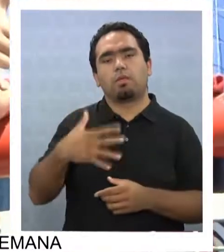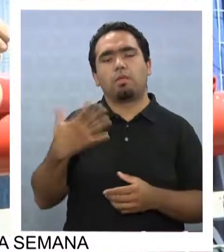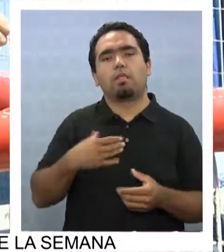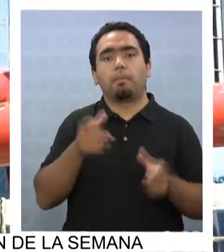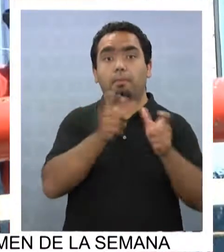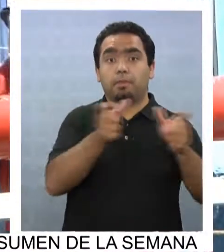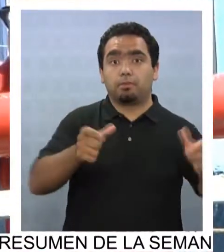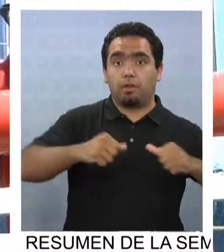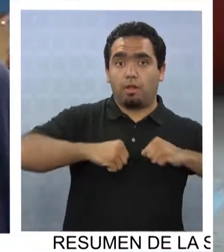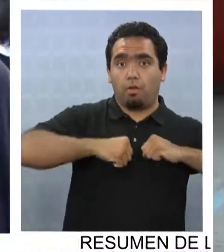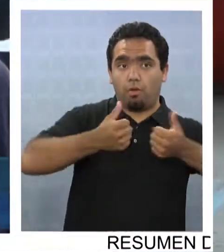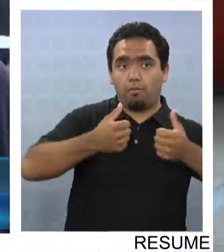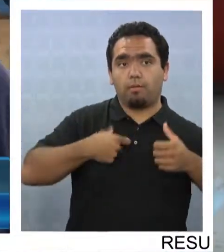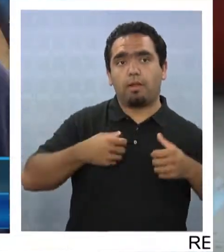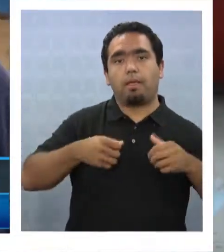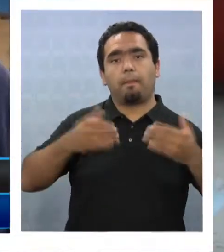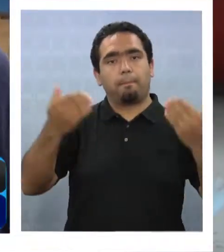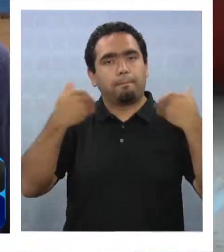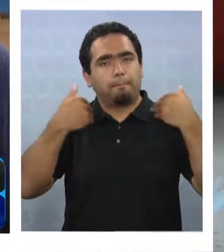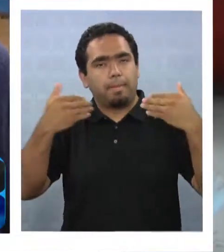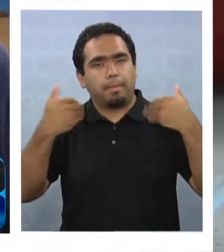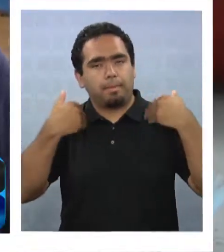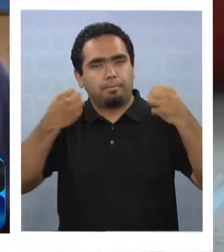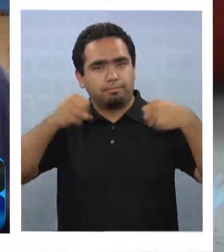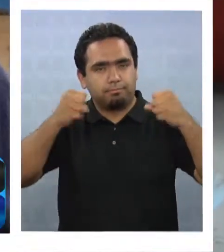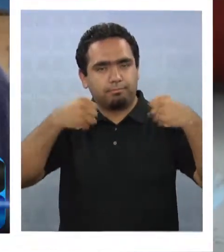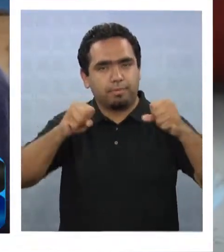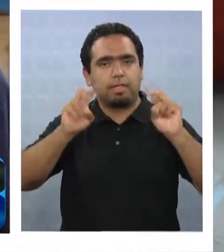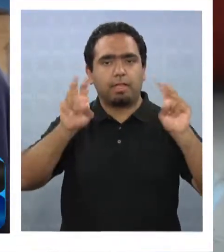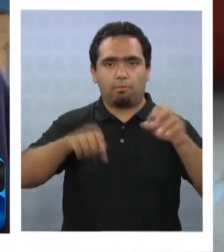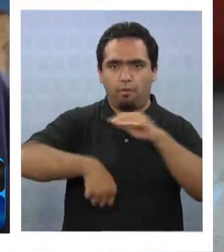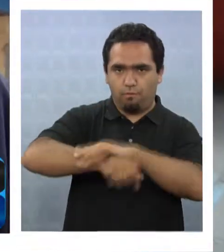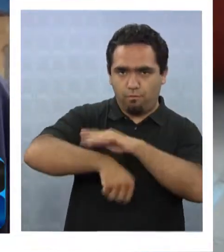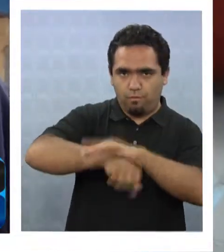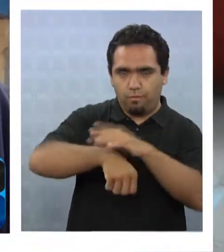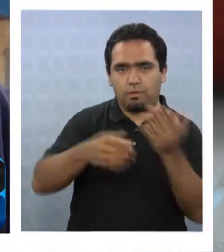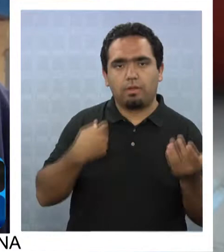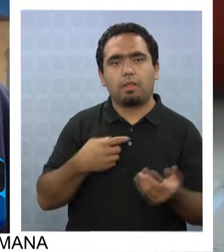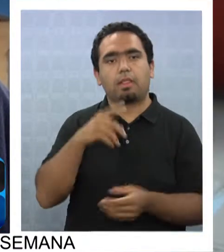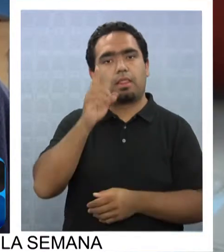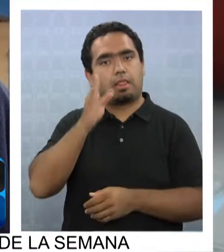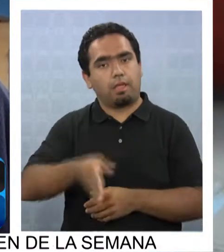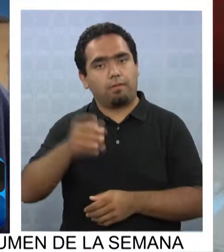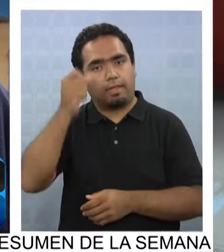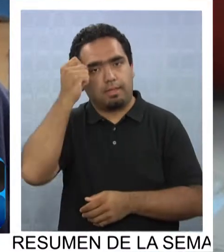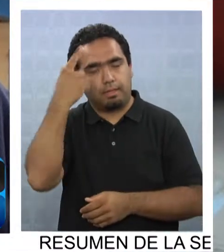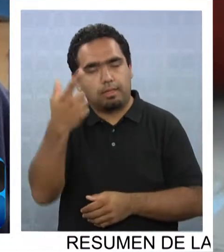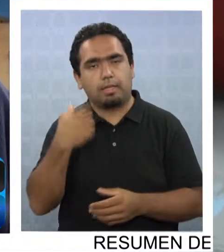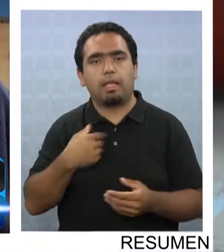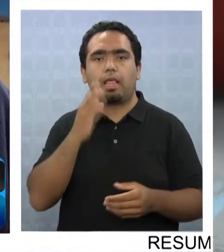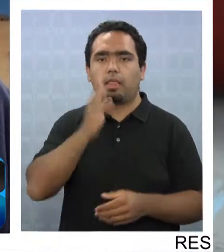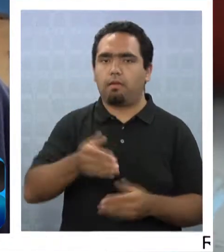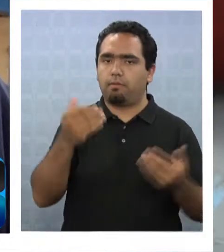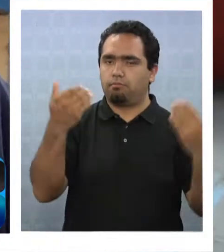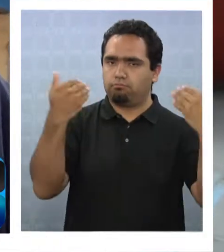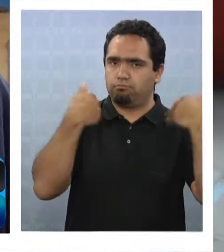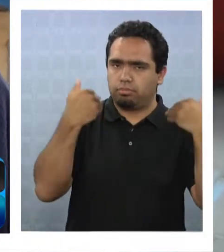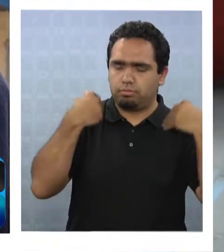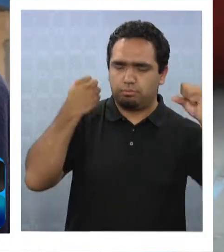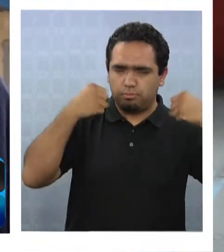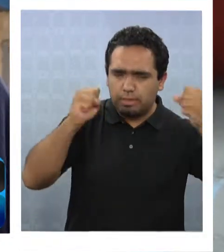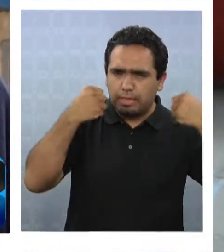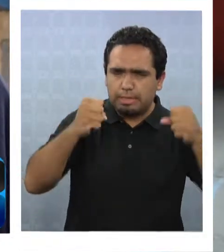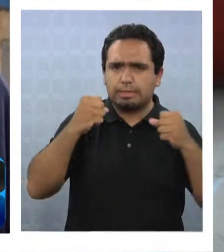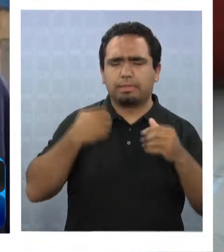que practican el fútbol o cualquier disciplina deportiva deben entender que con buen entrenamiento, que con trabajo, con